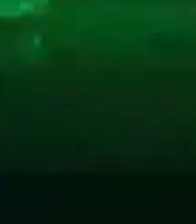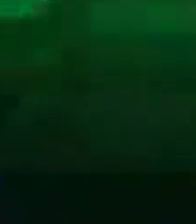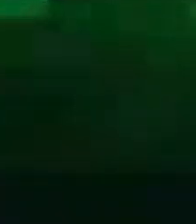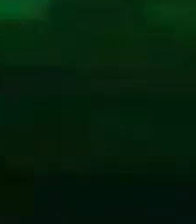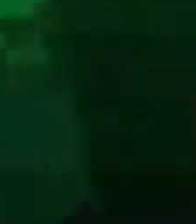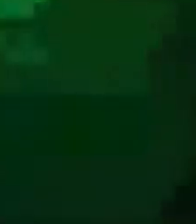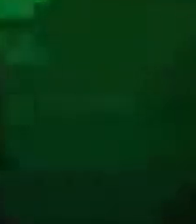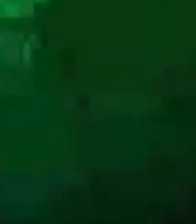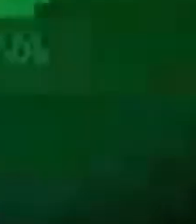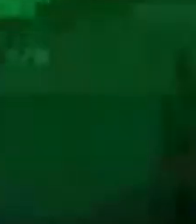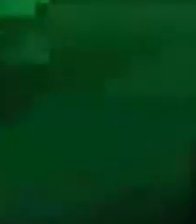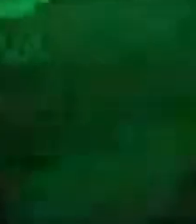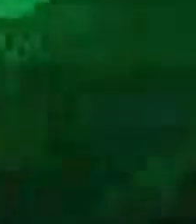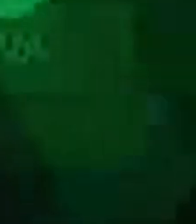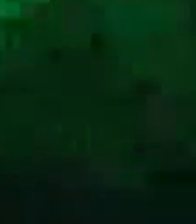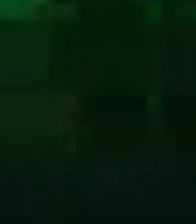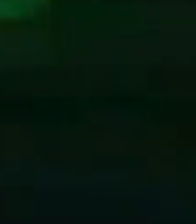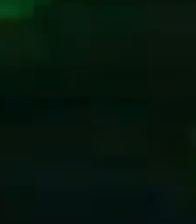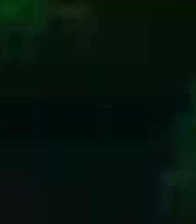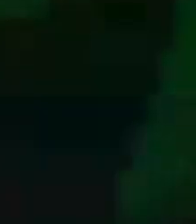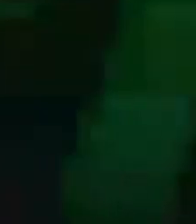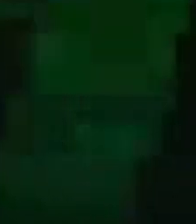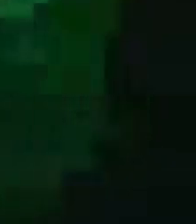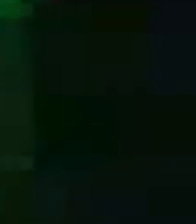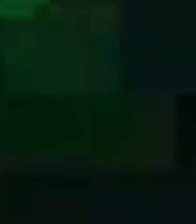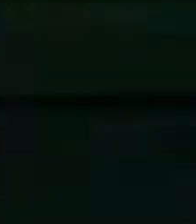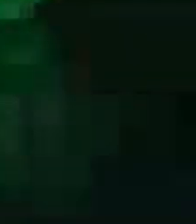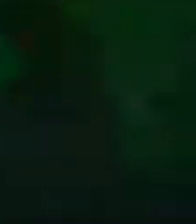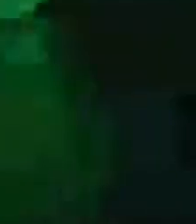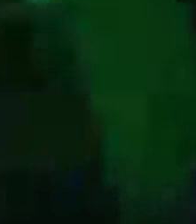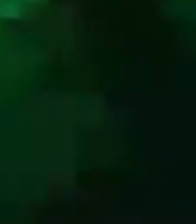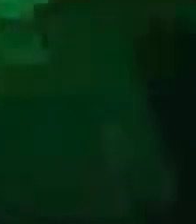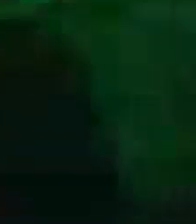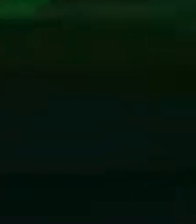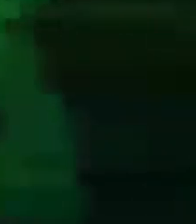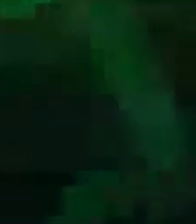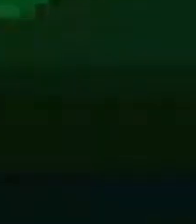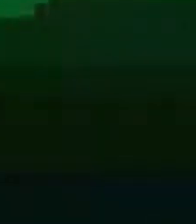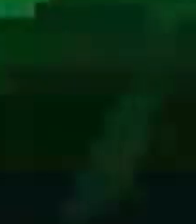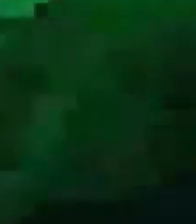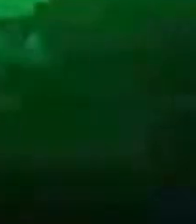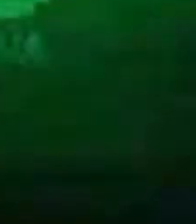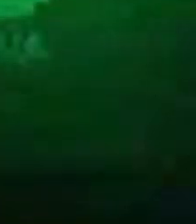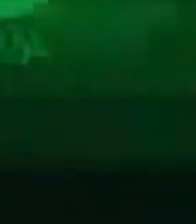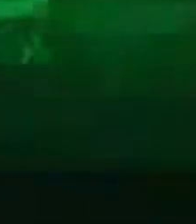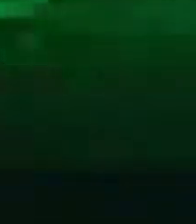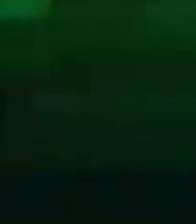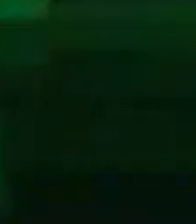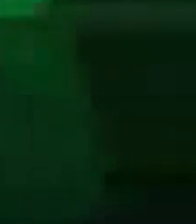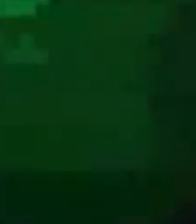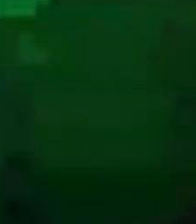Nos vamos ahora al panorama internacional, donde un hombre apuñaló a 6 personas. Esto ocurrió en un supermercado en Nueva Zelanda.